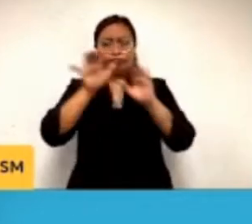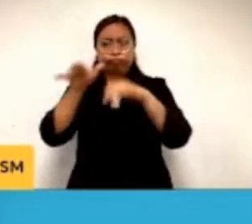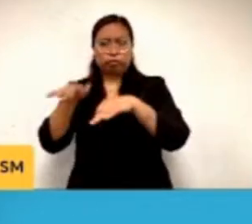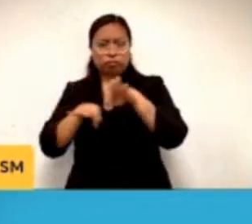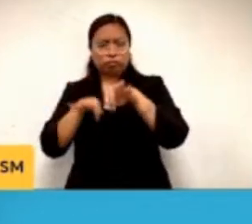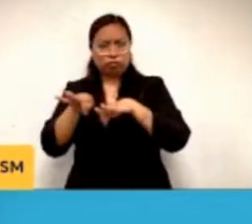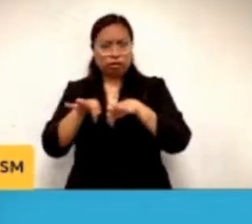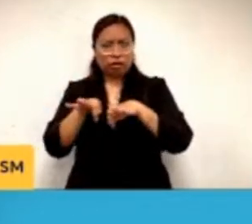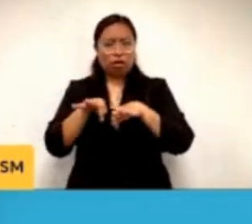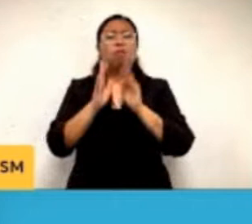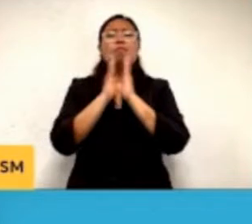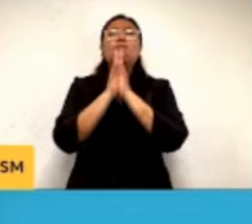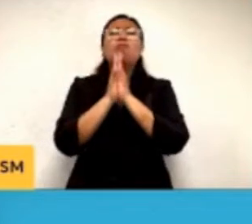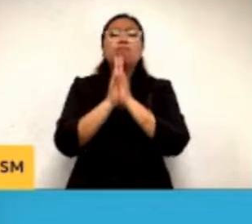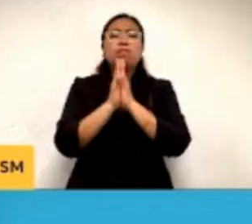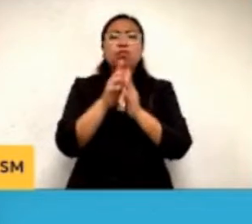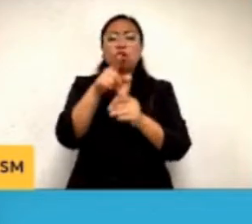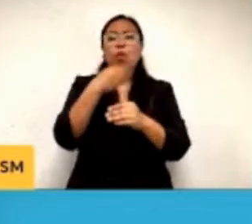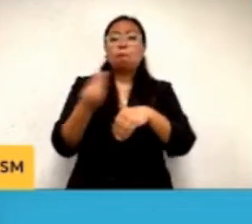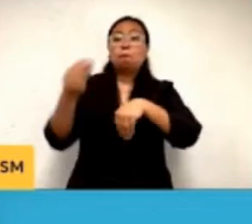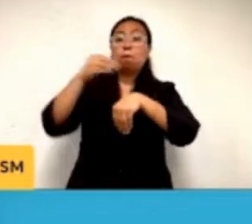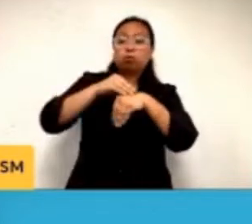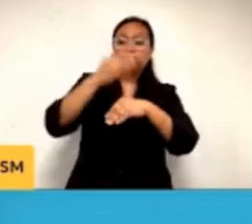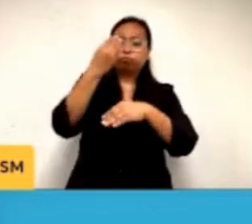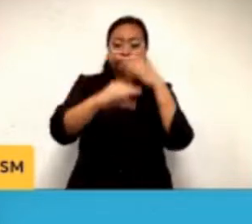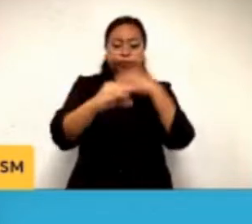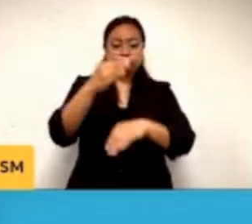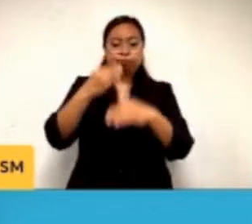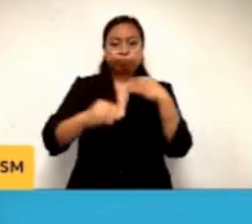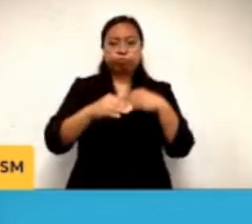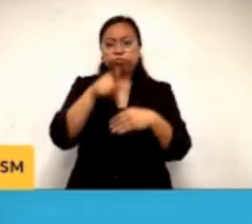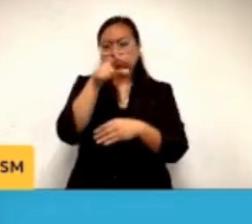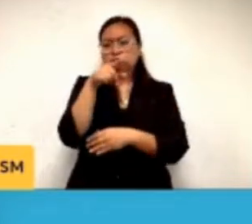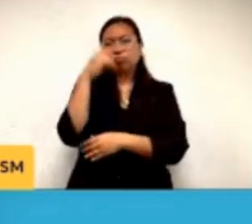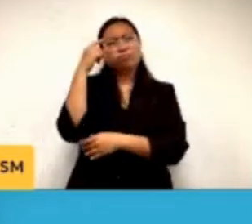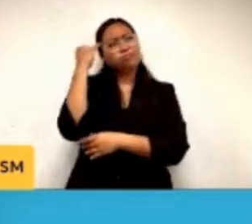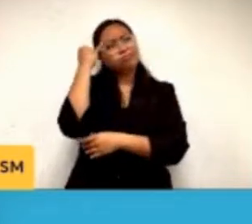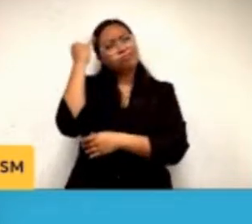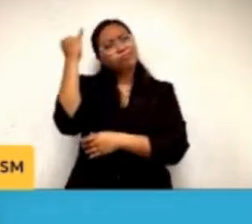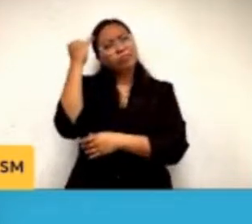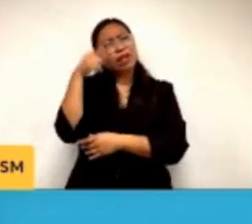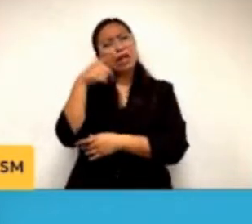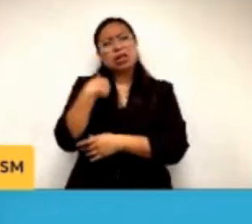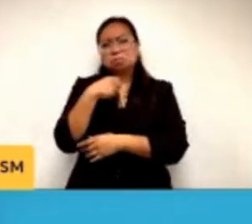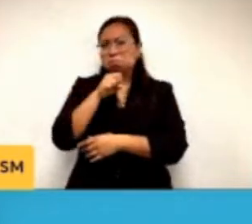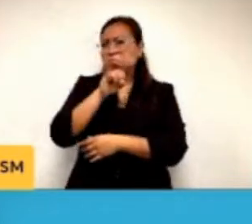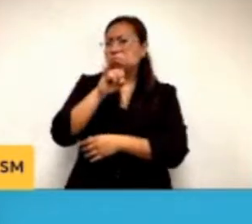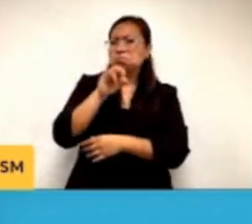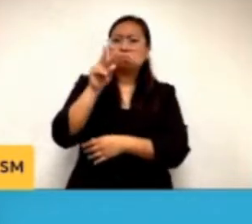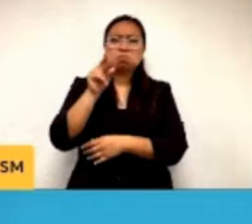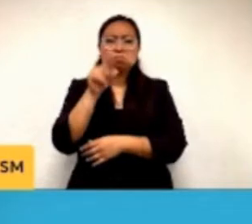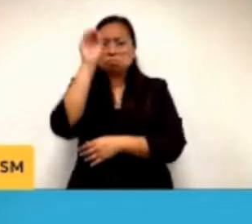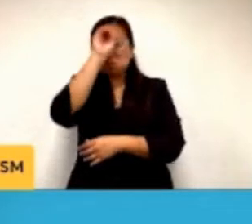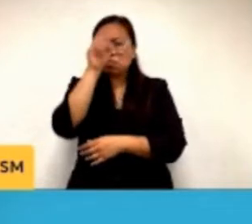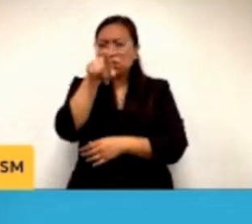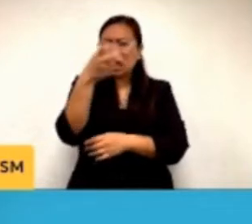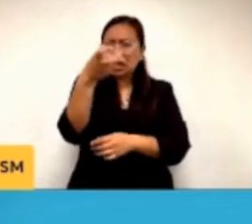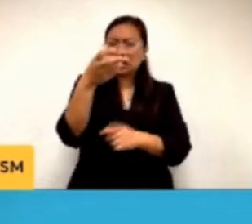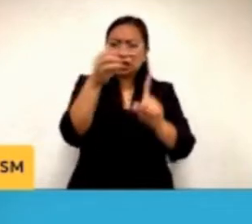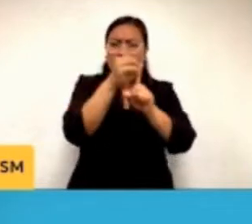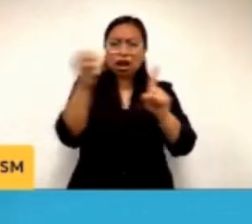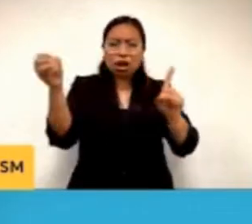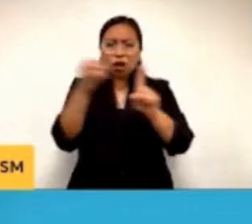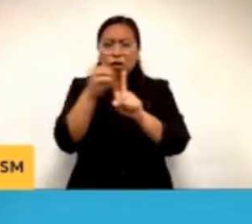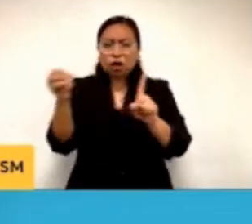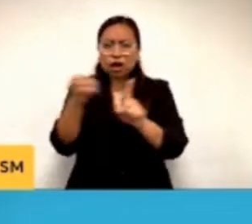tus comentarios por ahí. Me va a encantar leer por ahí qué opinas de esto. Y dime, por favor, si crees